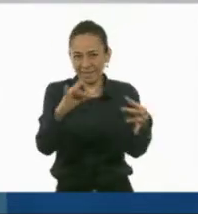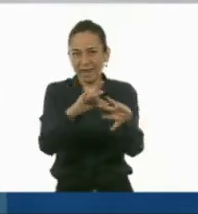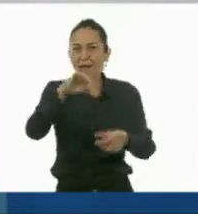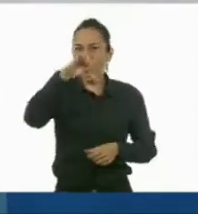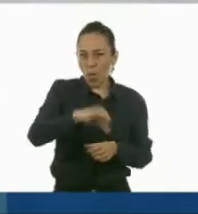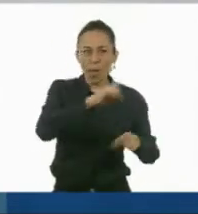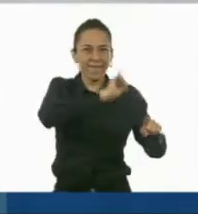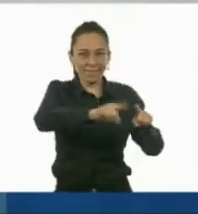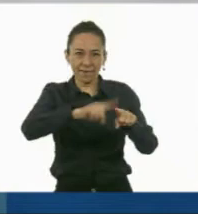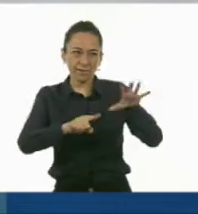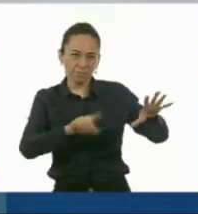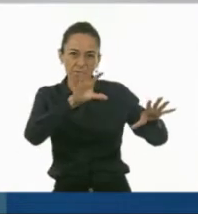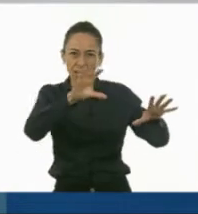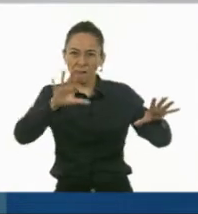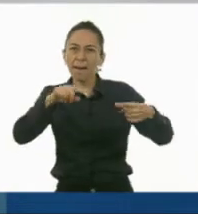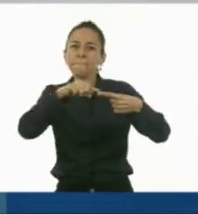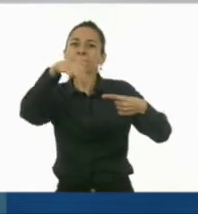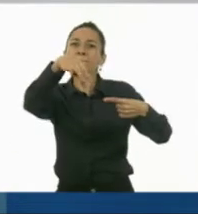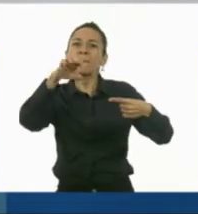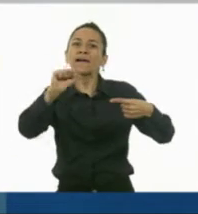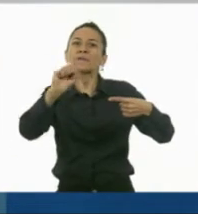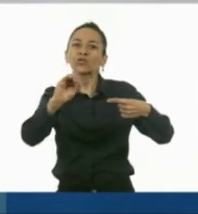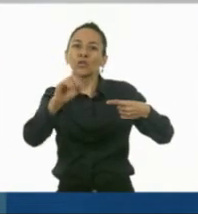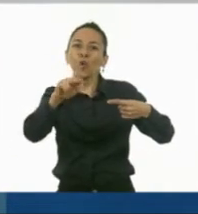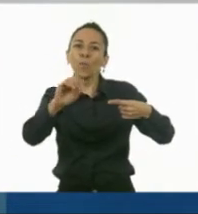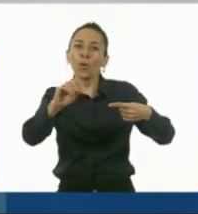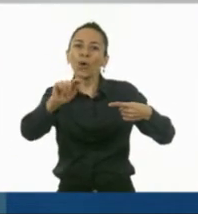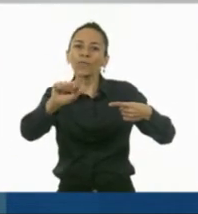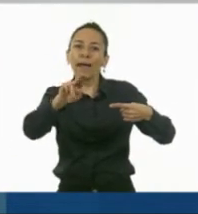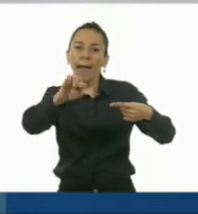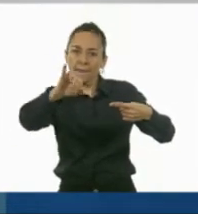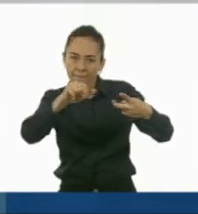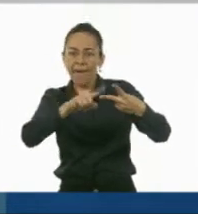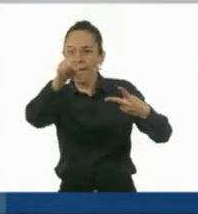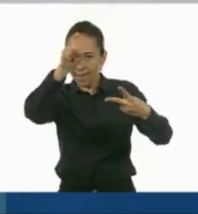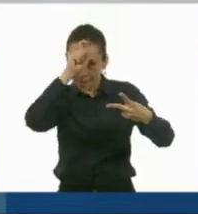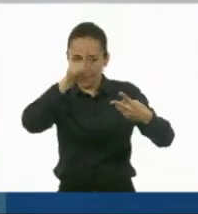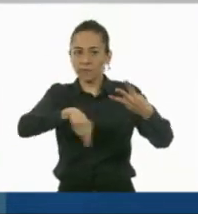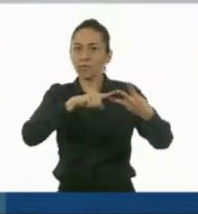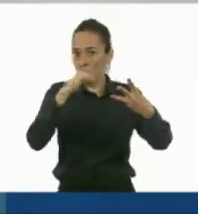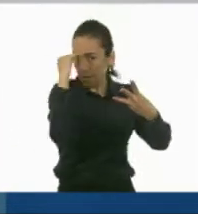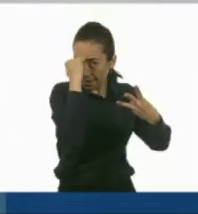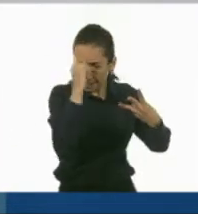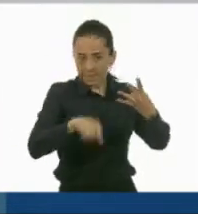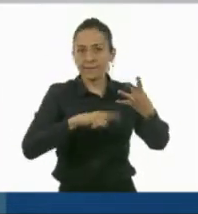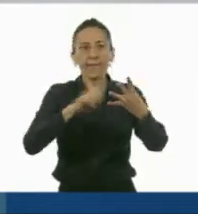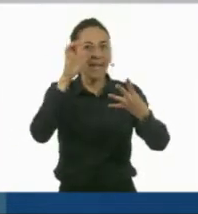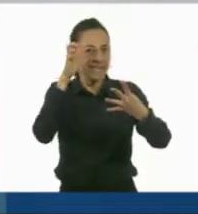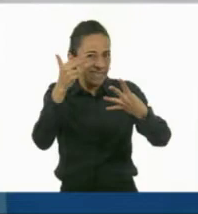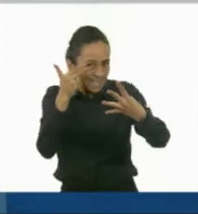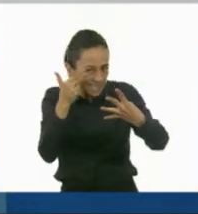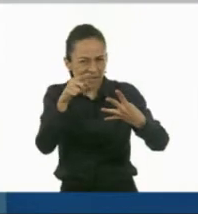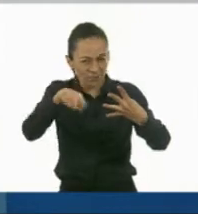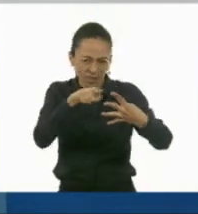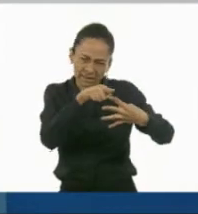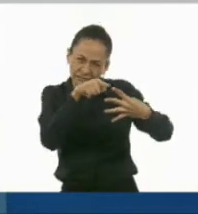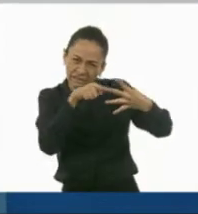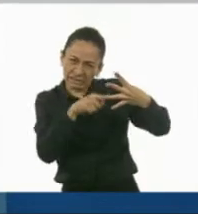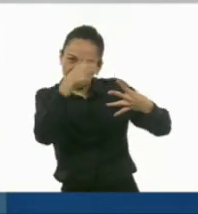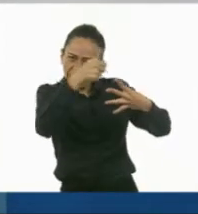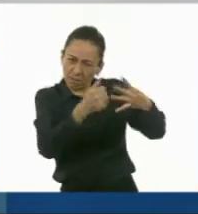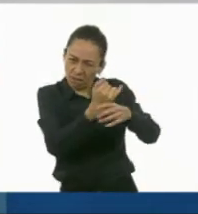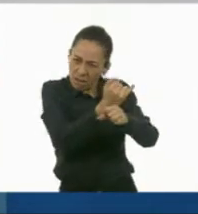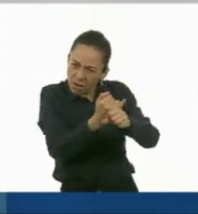hoy en Mesopotamia, en Egipto, en la India y en China, que les puedan ayudar a entender mejor las